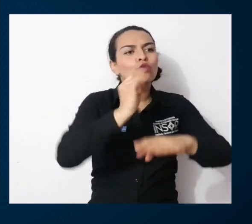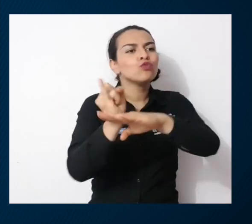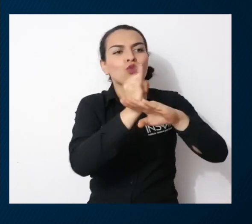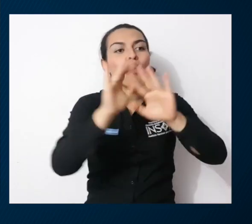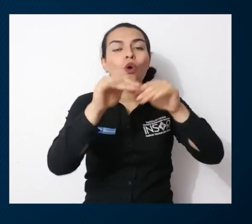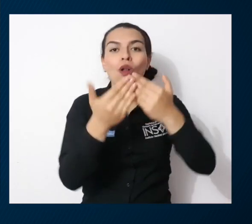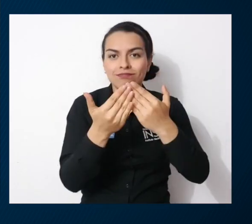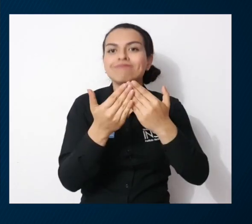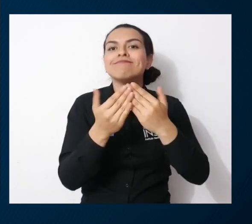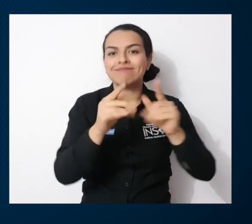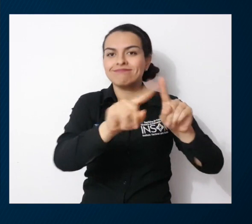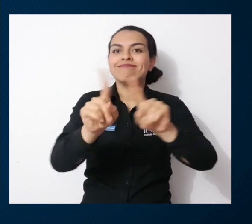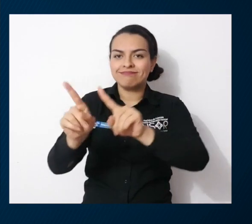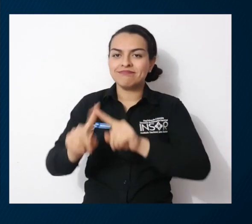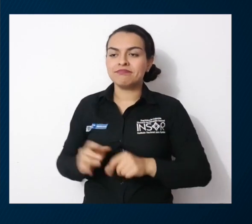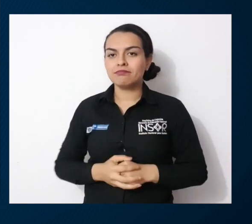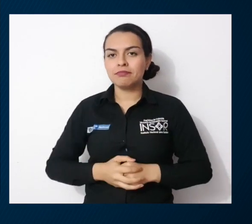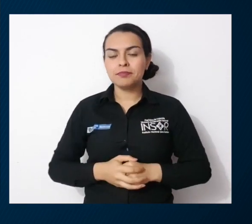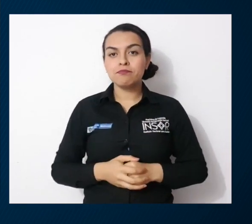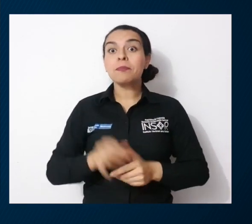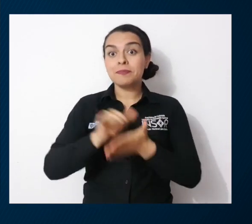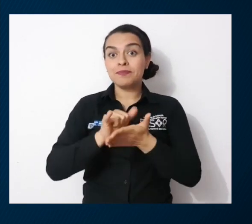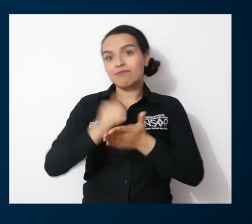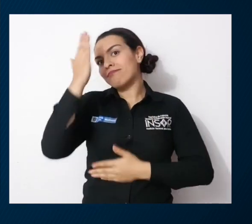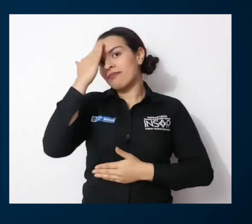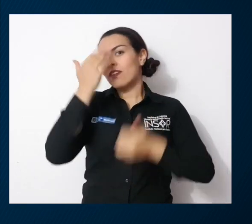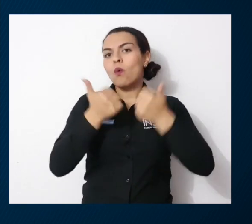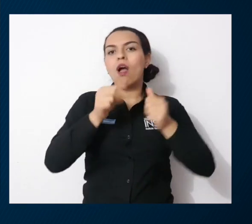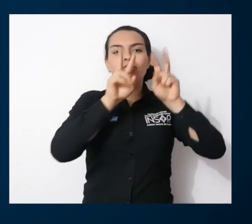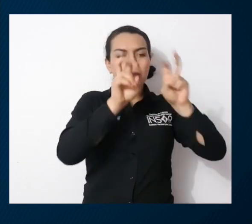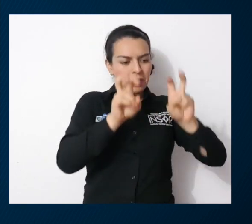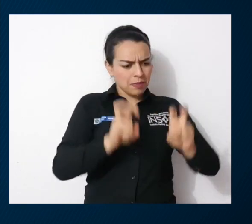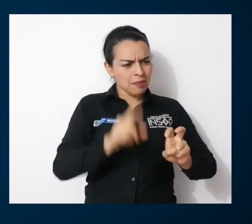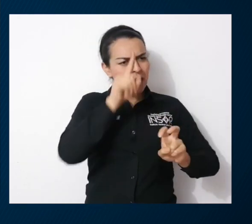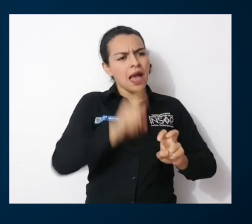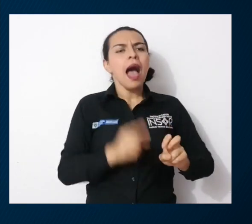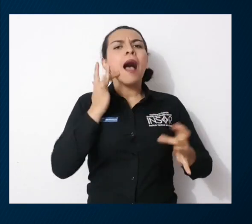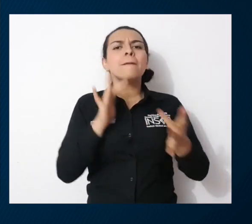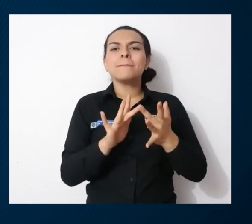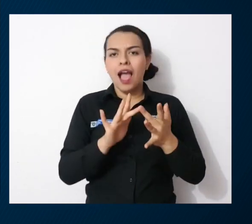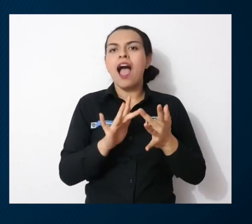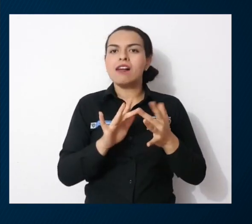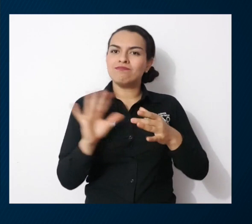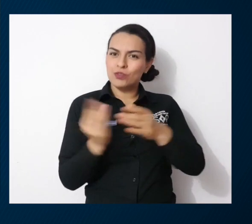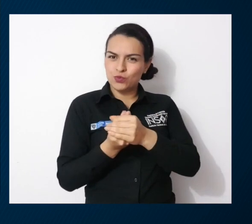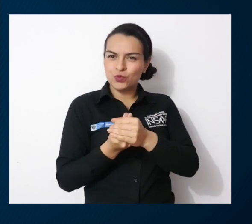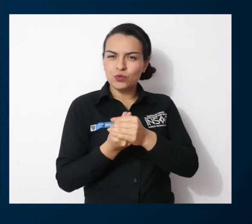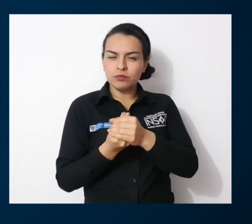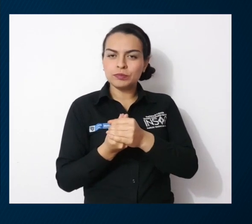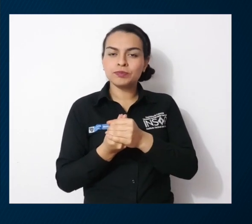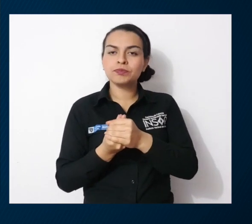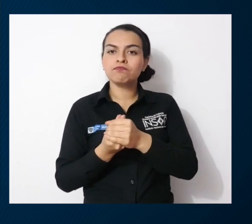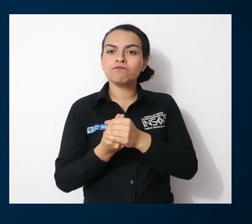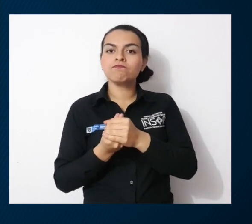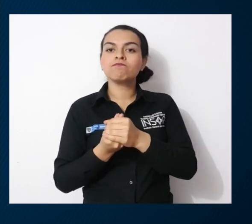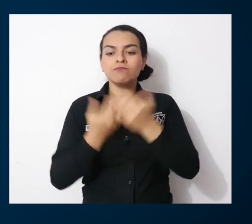creo que frente ya a los temas que nos abordan, que están relacionados con el tema de inclusión, yo creo que